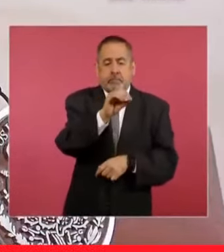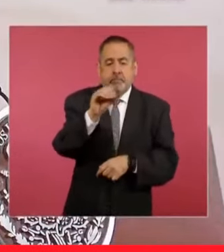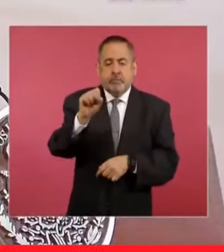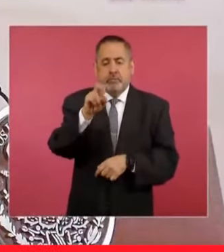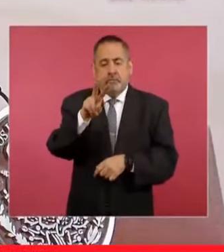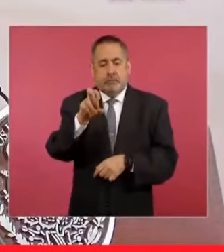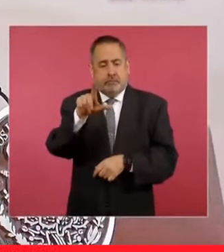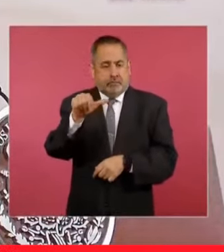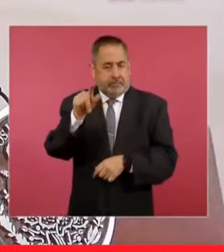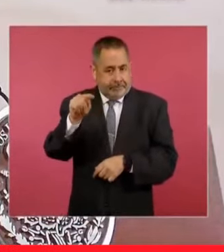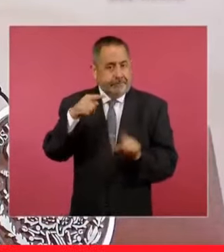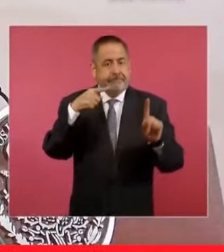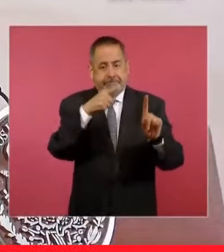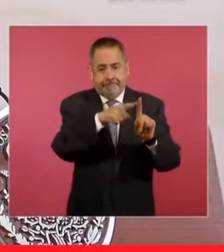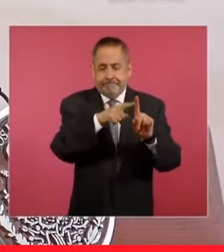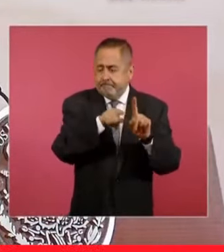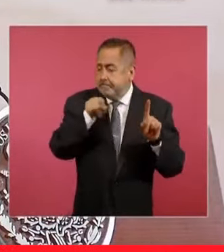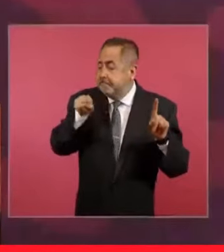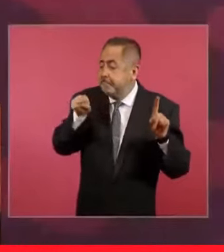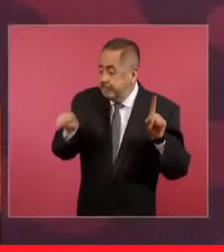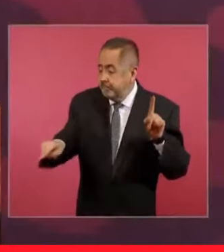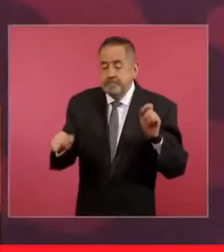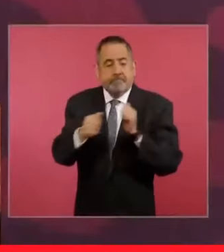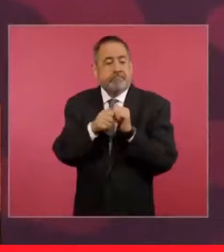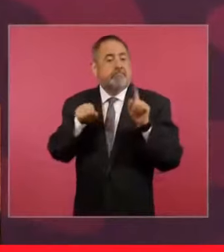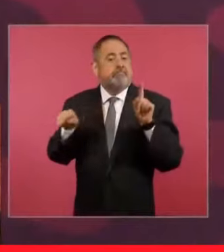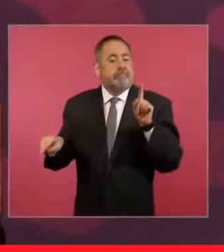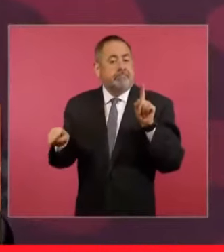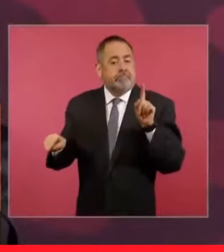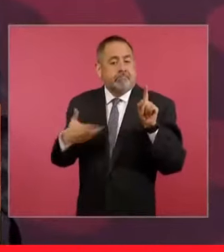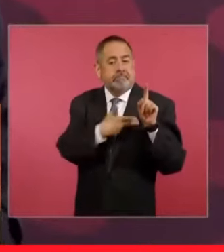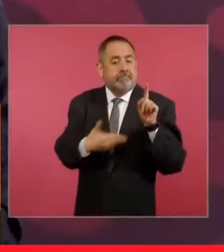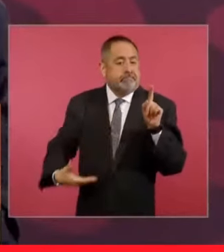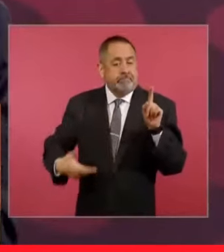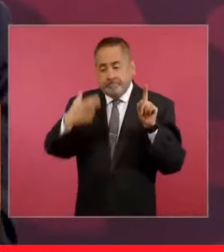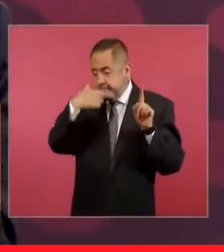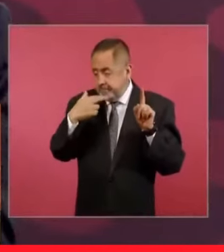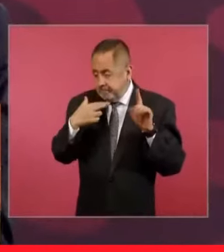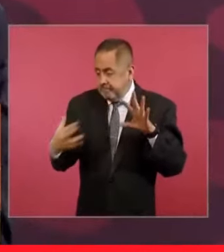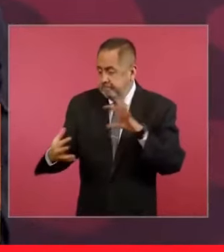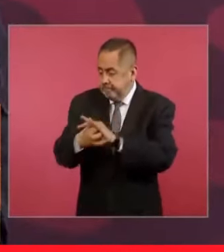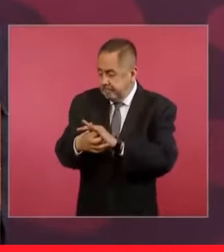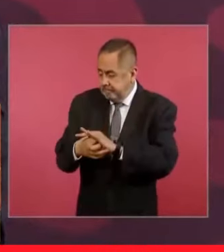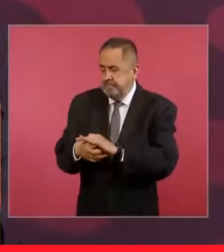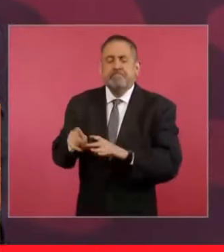Roosevelt se entendió muy bien con el presidente